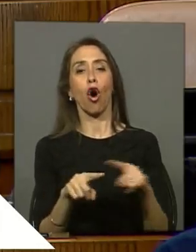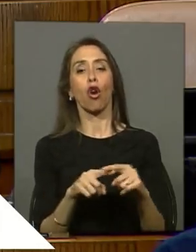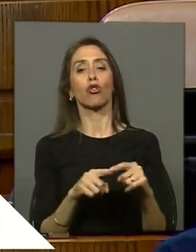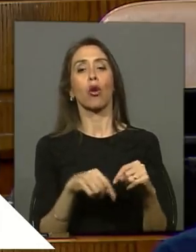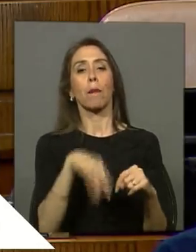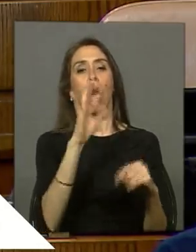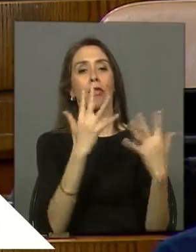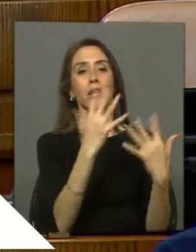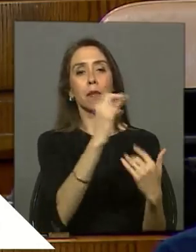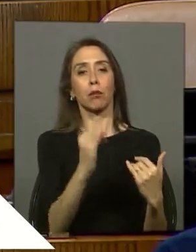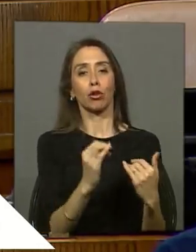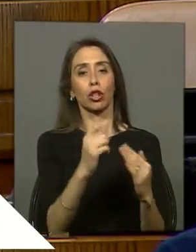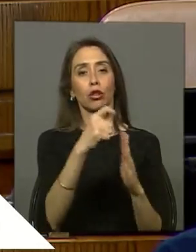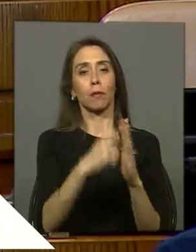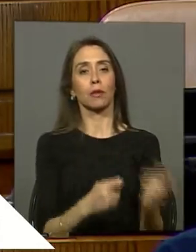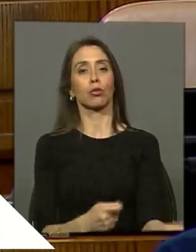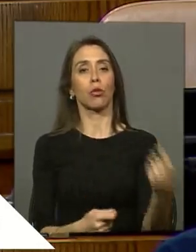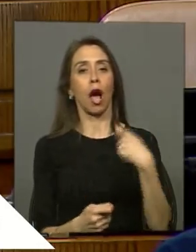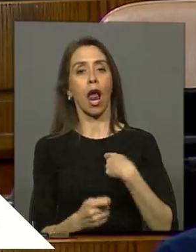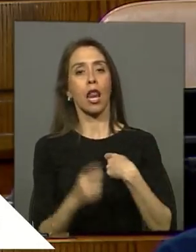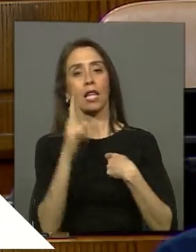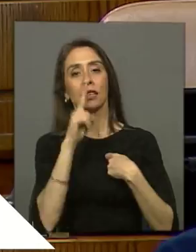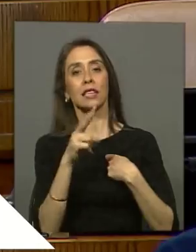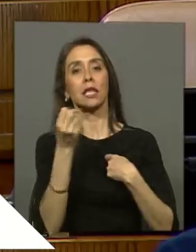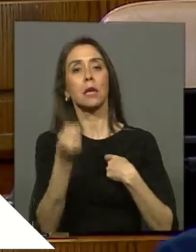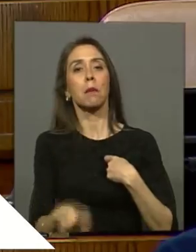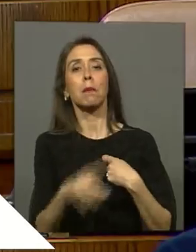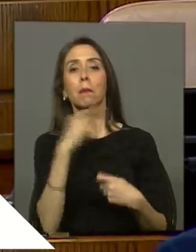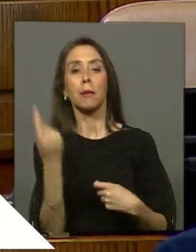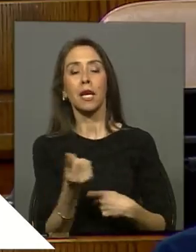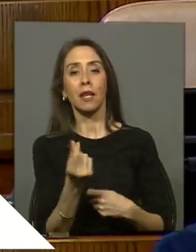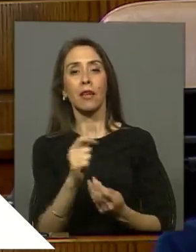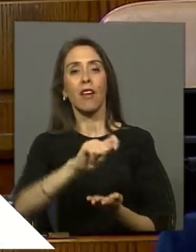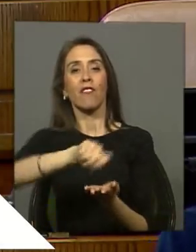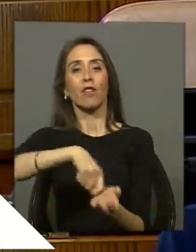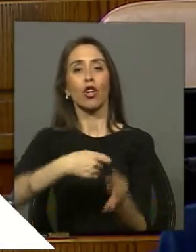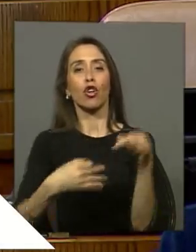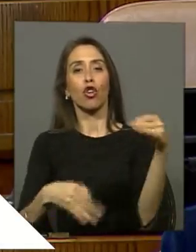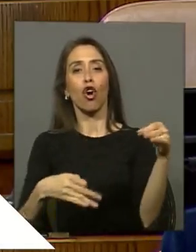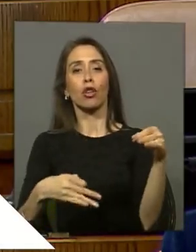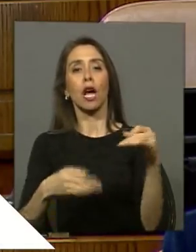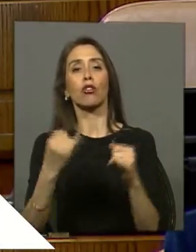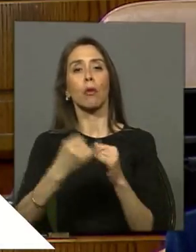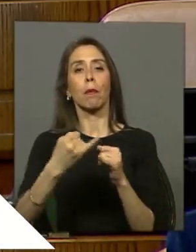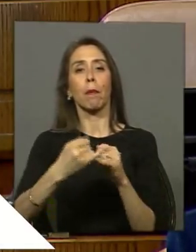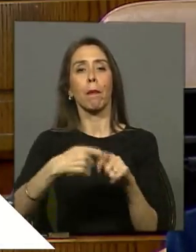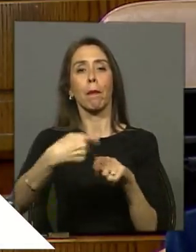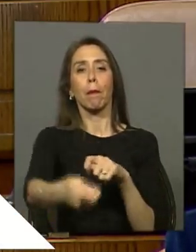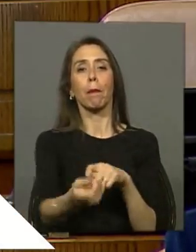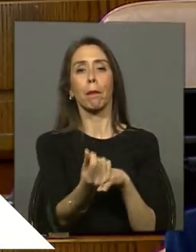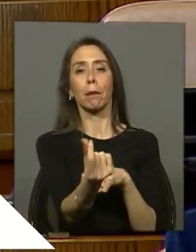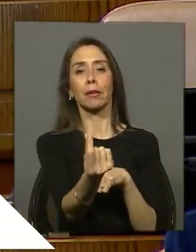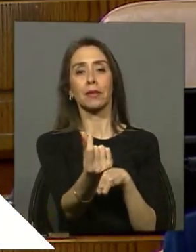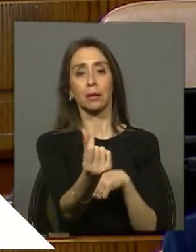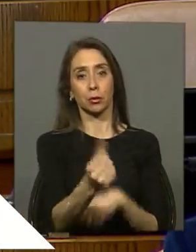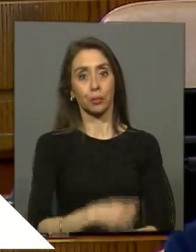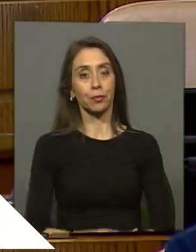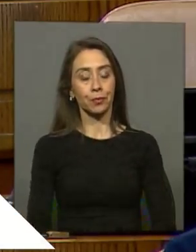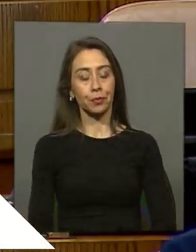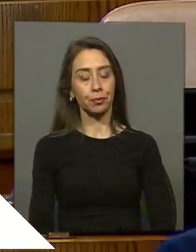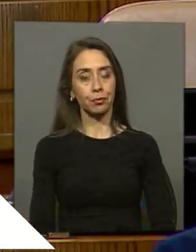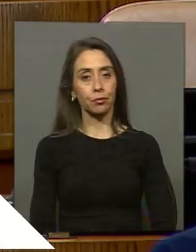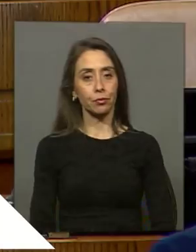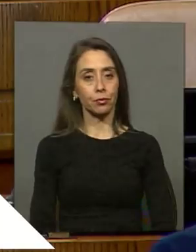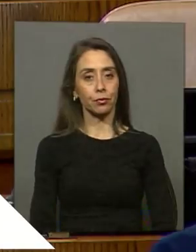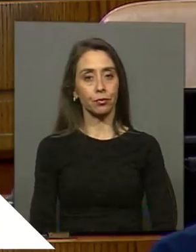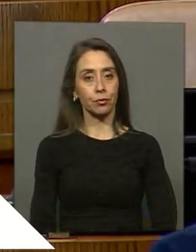mensual de retorno sin riesgo a través de la firma de un contrato de mutuo y por eso presidente creo